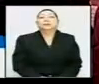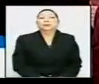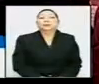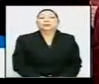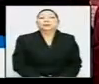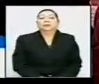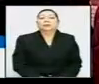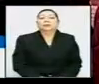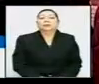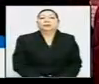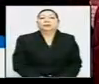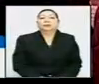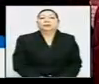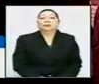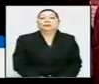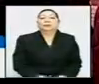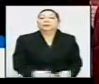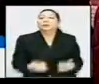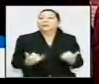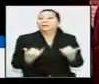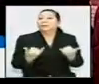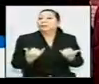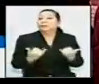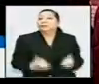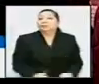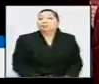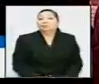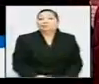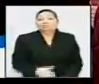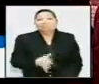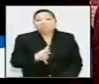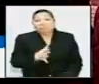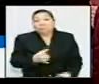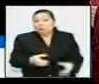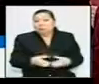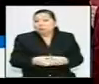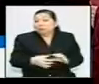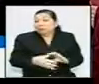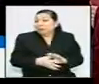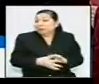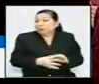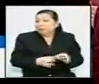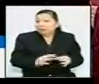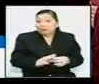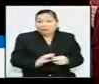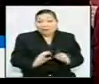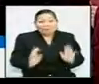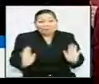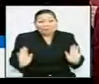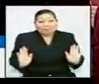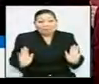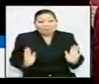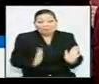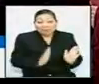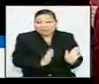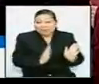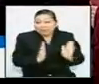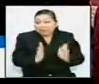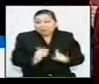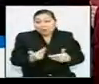Presidente, creo que hoy día, no sé si será una comisión histórica, pero pasaremos a la